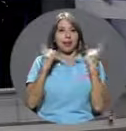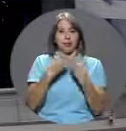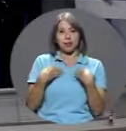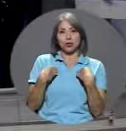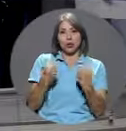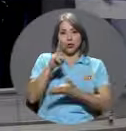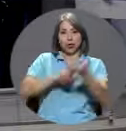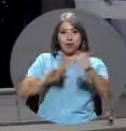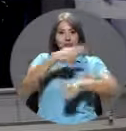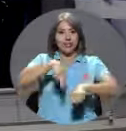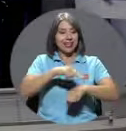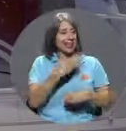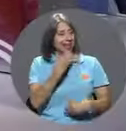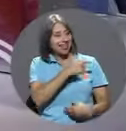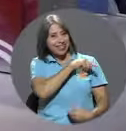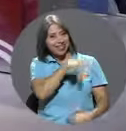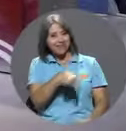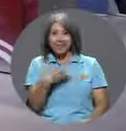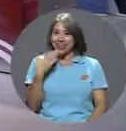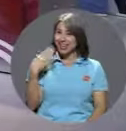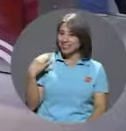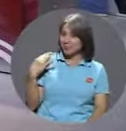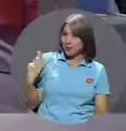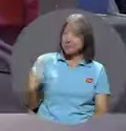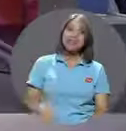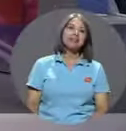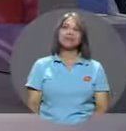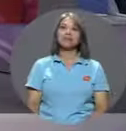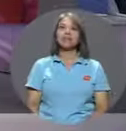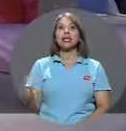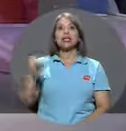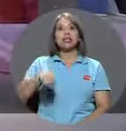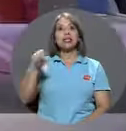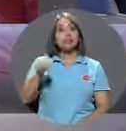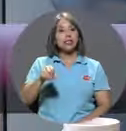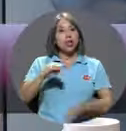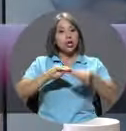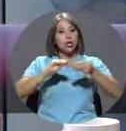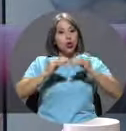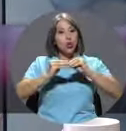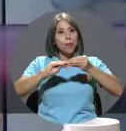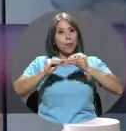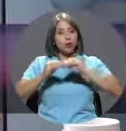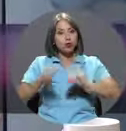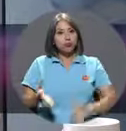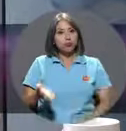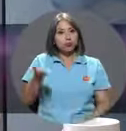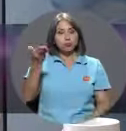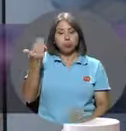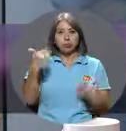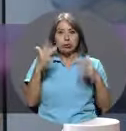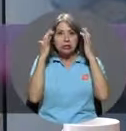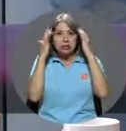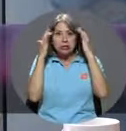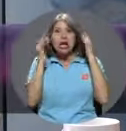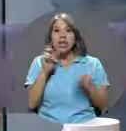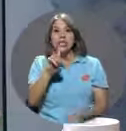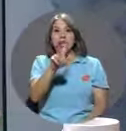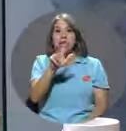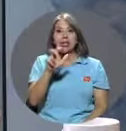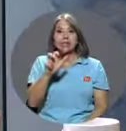por la invitación. Sí, las cifras realmente preocupantes, ¿verdad? 385 mil personas cometen suicidio en Costa Rica